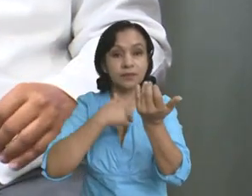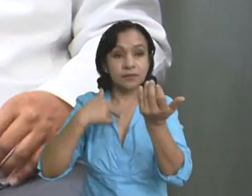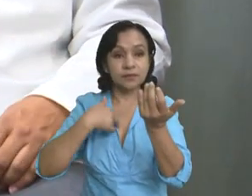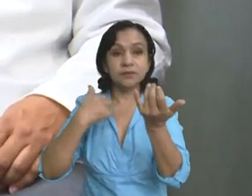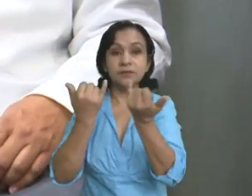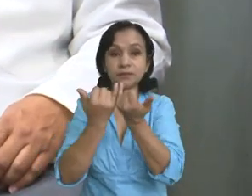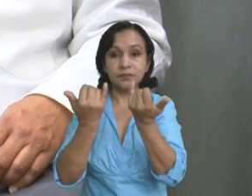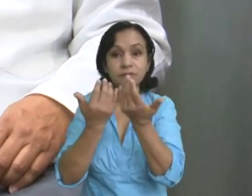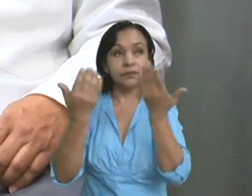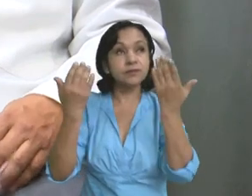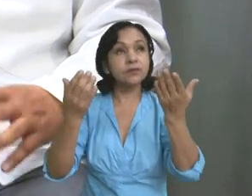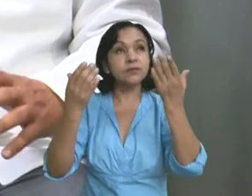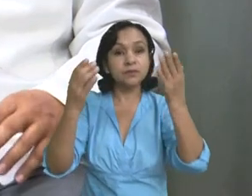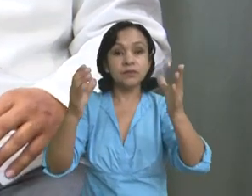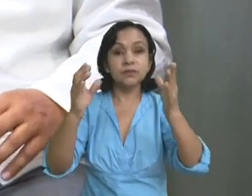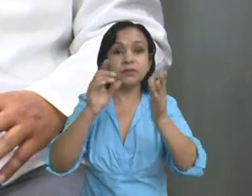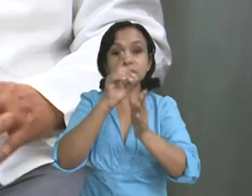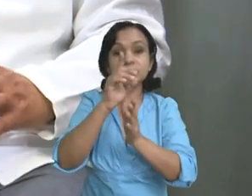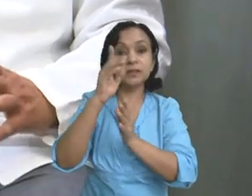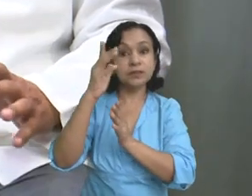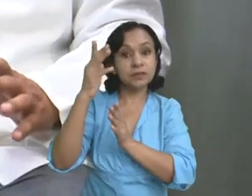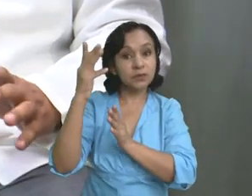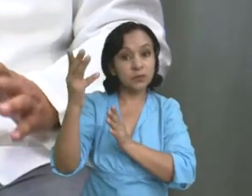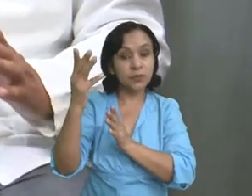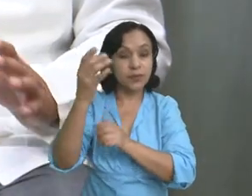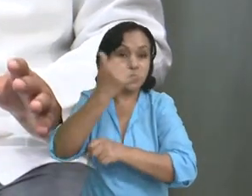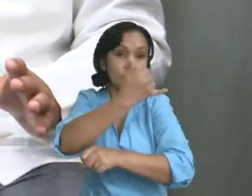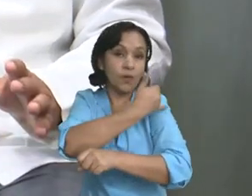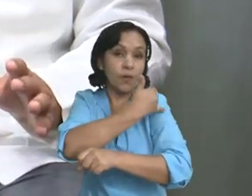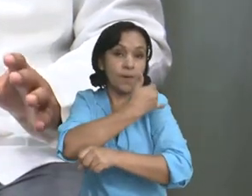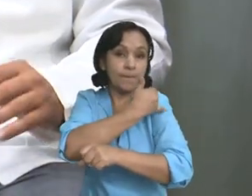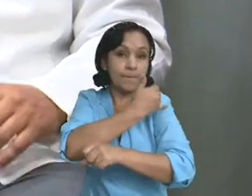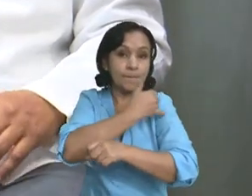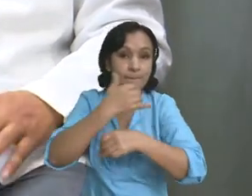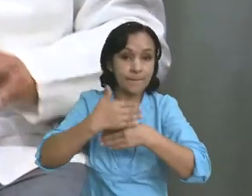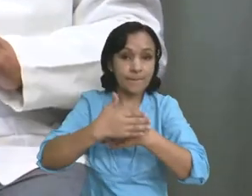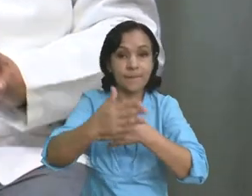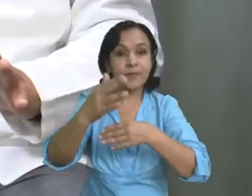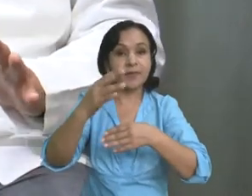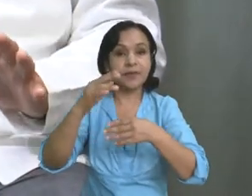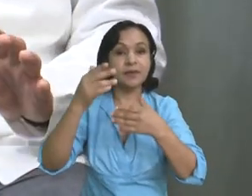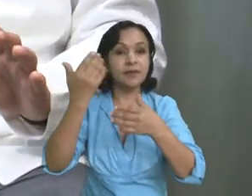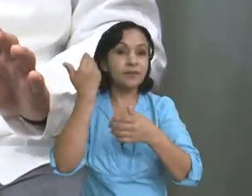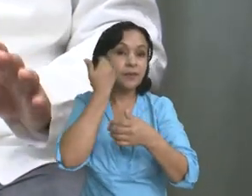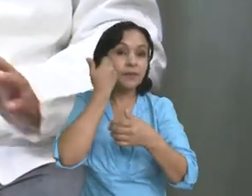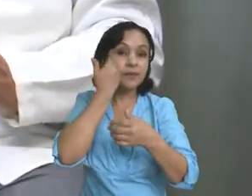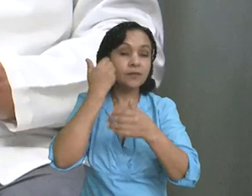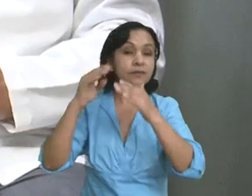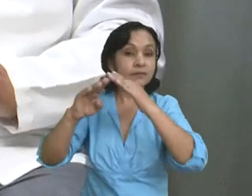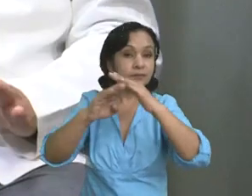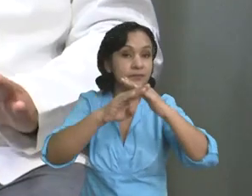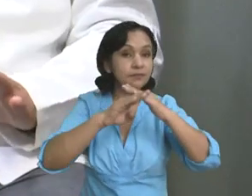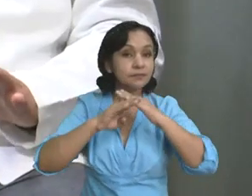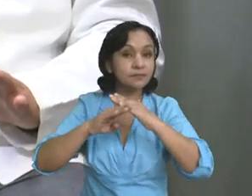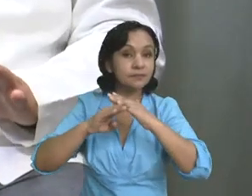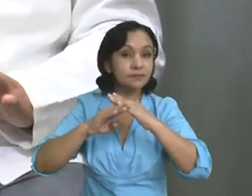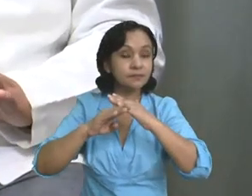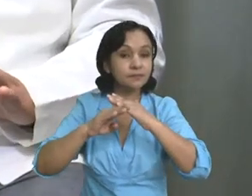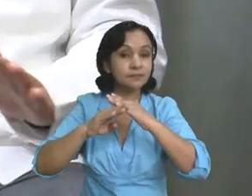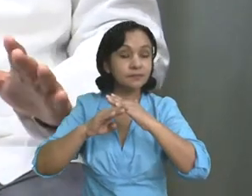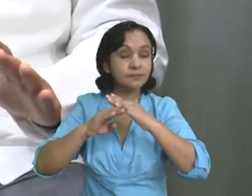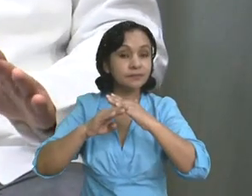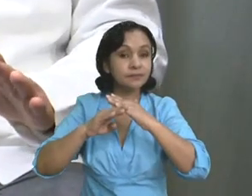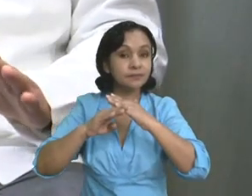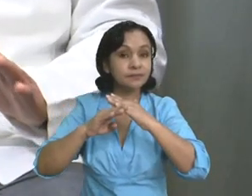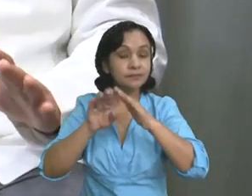uno de los 19 hospitales que tenemos previsto para el enfrentamiento a la enfermedad en un primer momento. Tratar de,